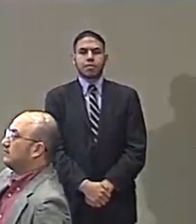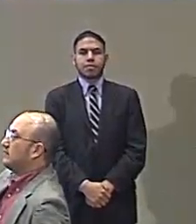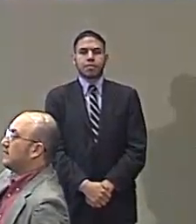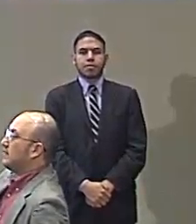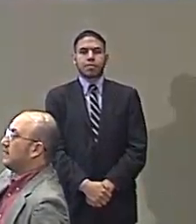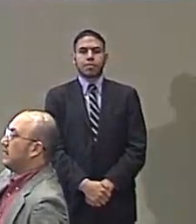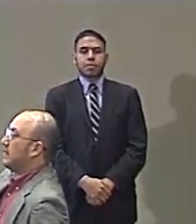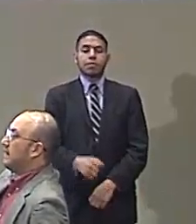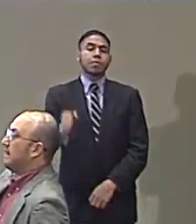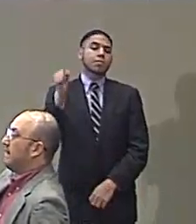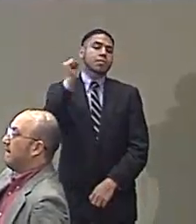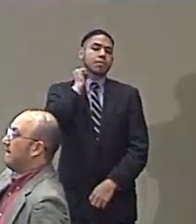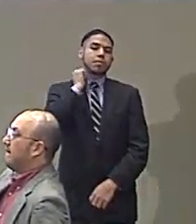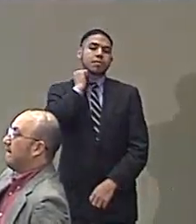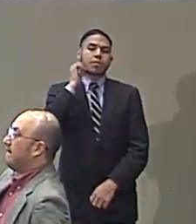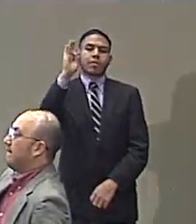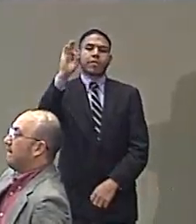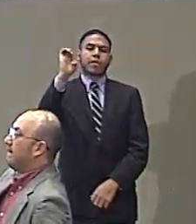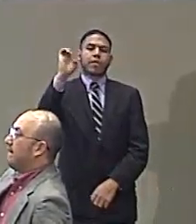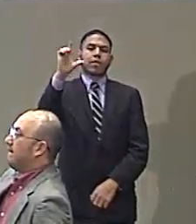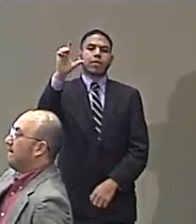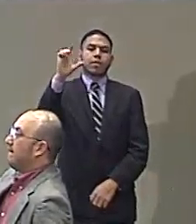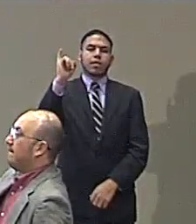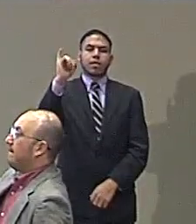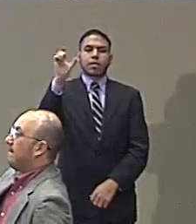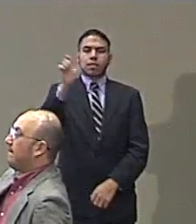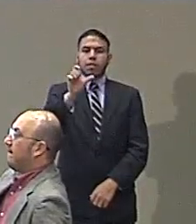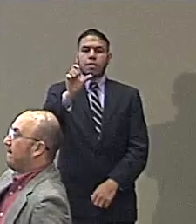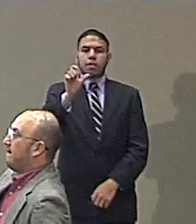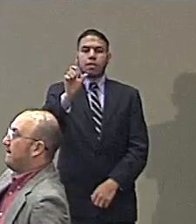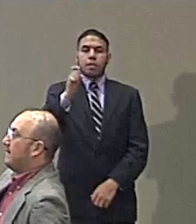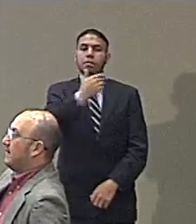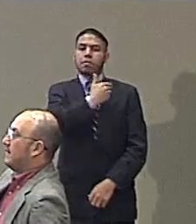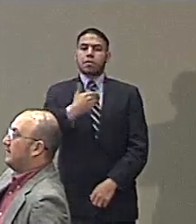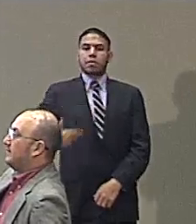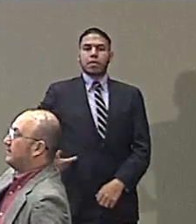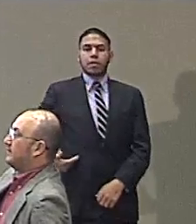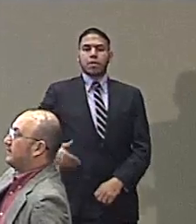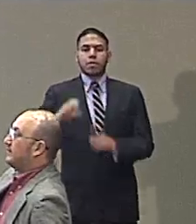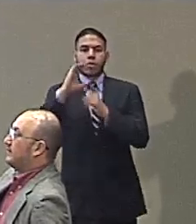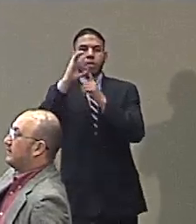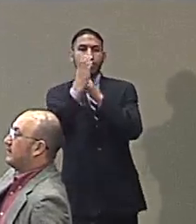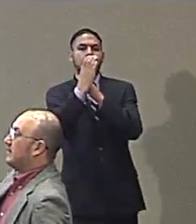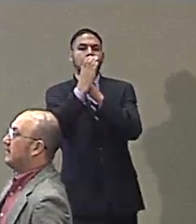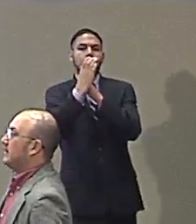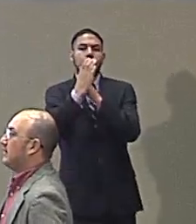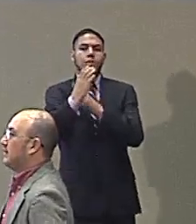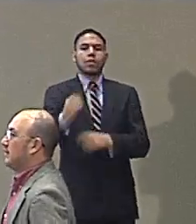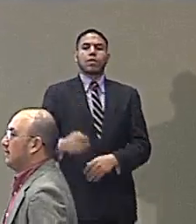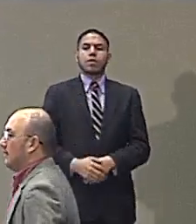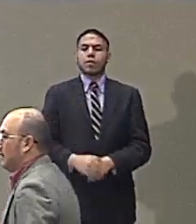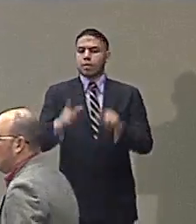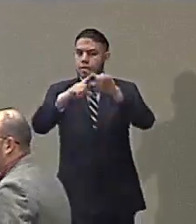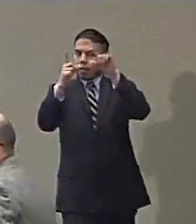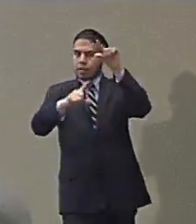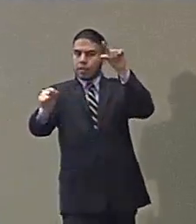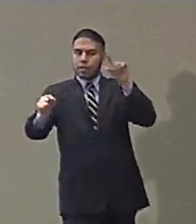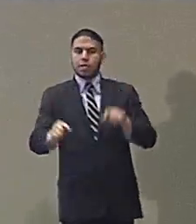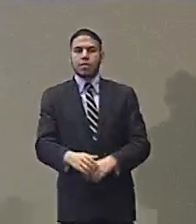el senador félix arturo gonzález canto presidente de la comisión de turismo en el senado de la república